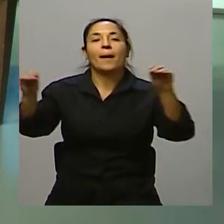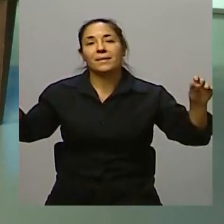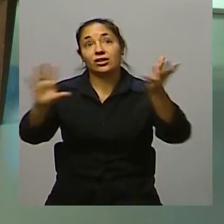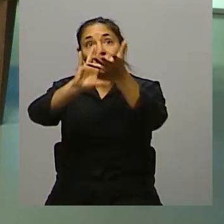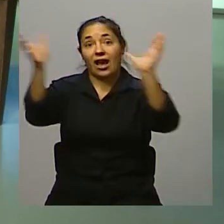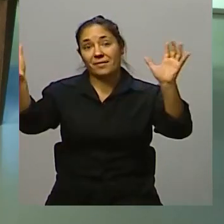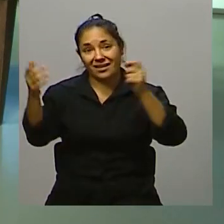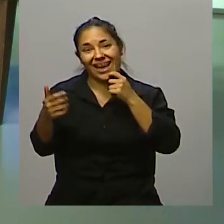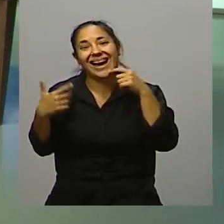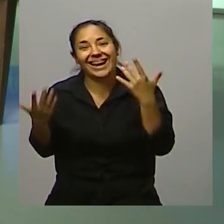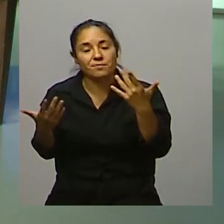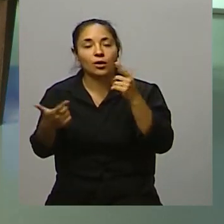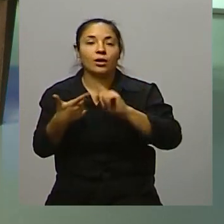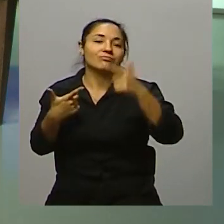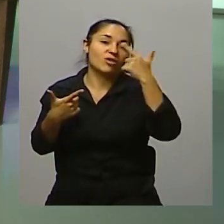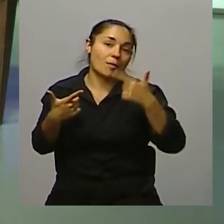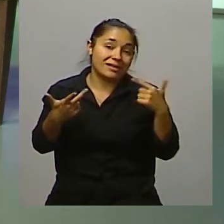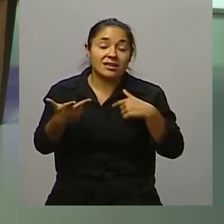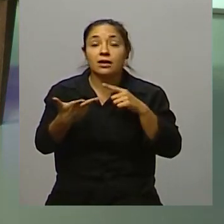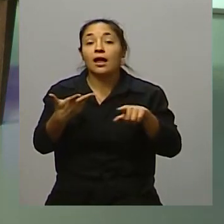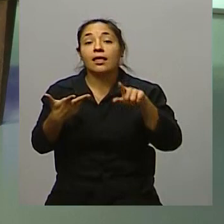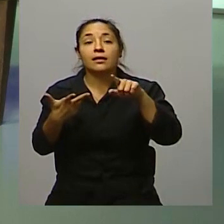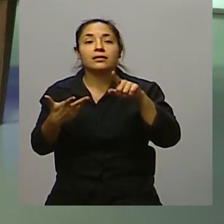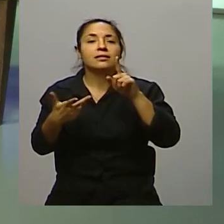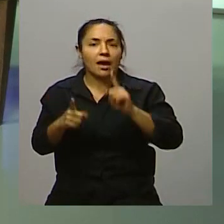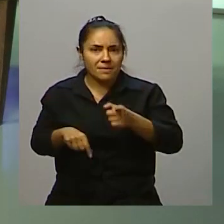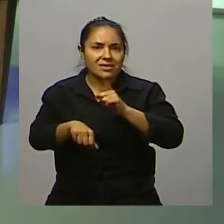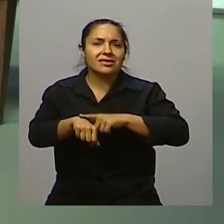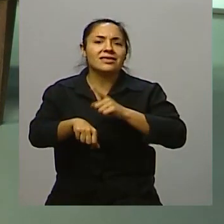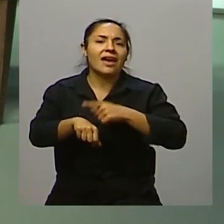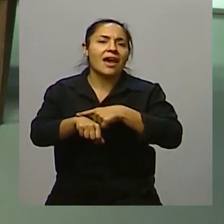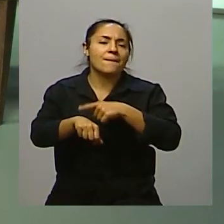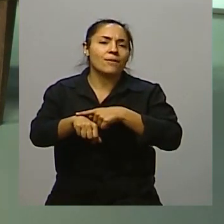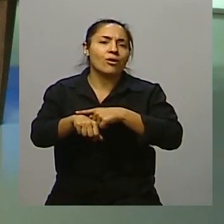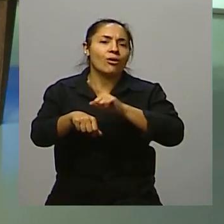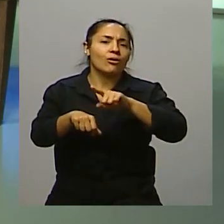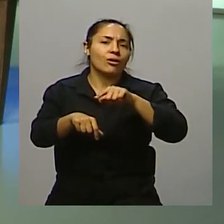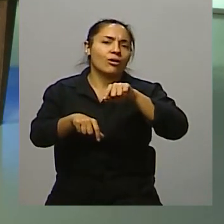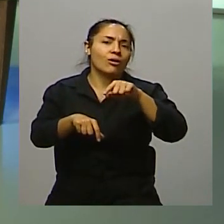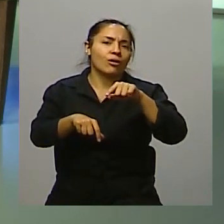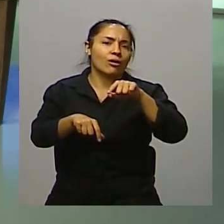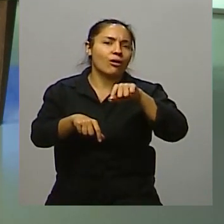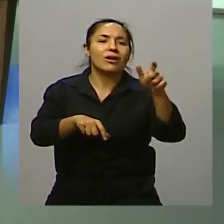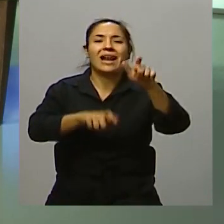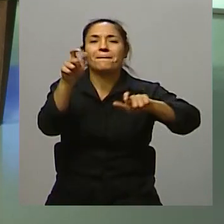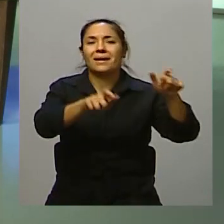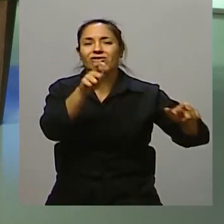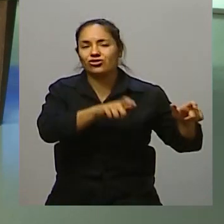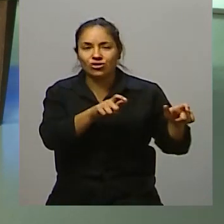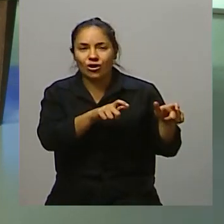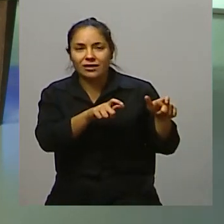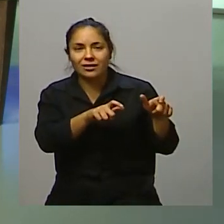combustible fósil, el tema de el mayor tiempo que le va a insumir al resto de las personas, que le va a consumir.